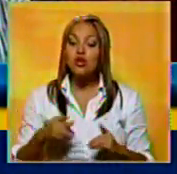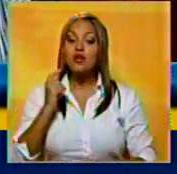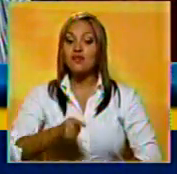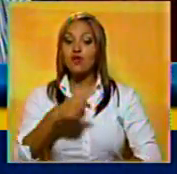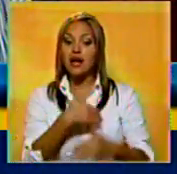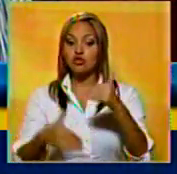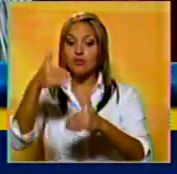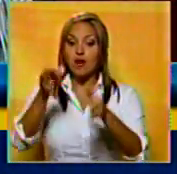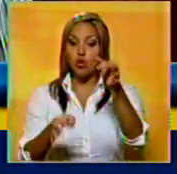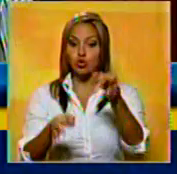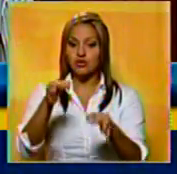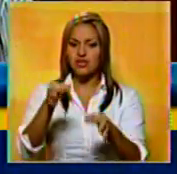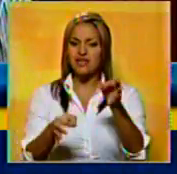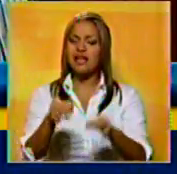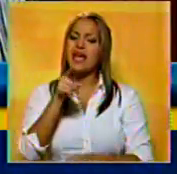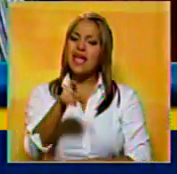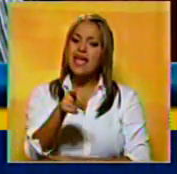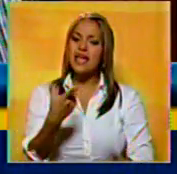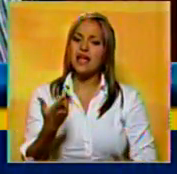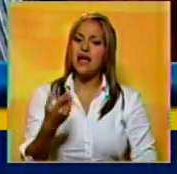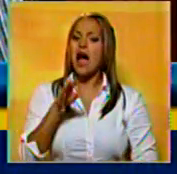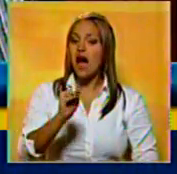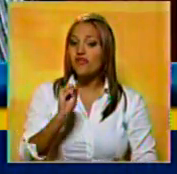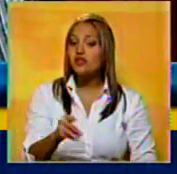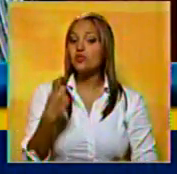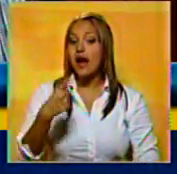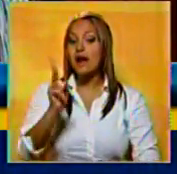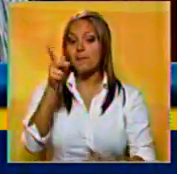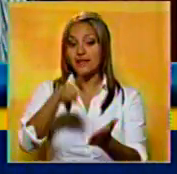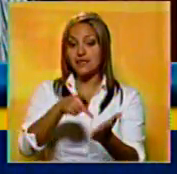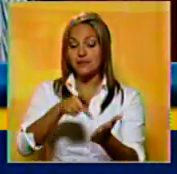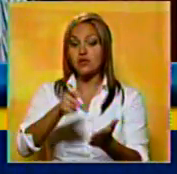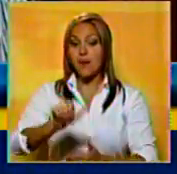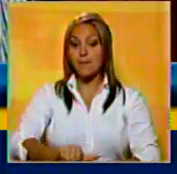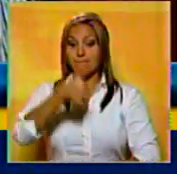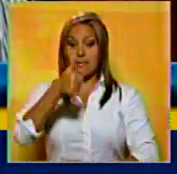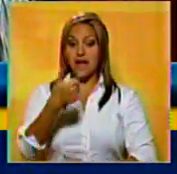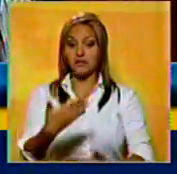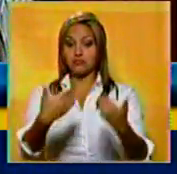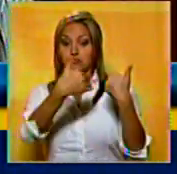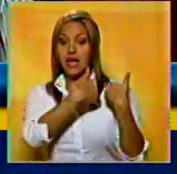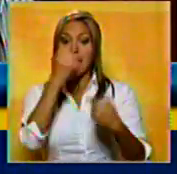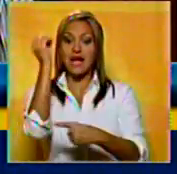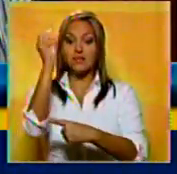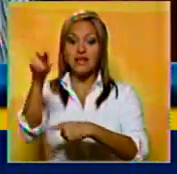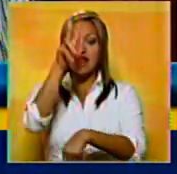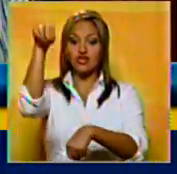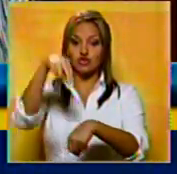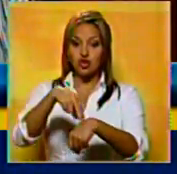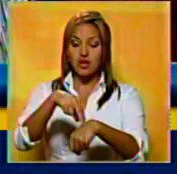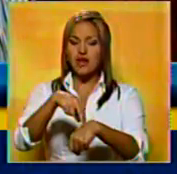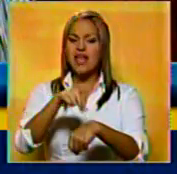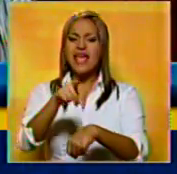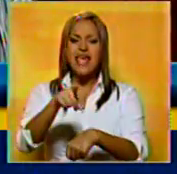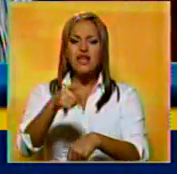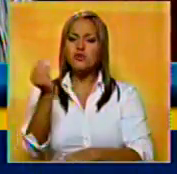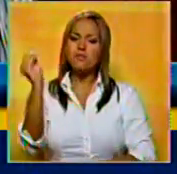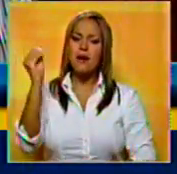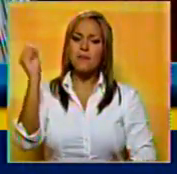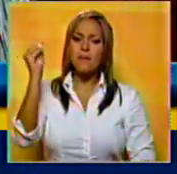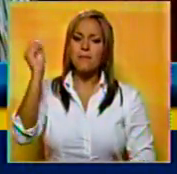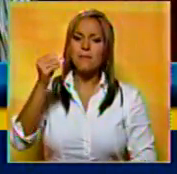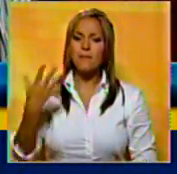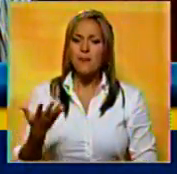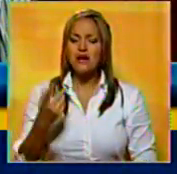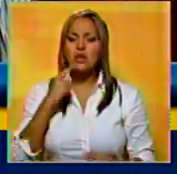Tribunal Supremo de Justicia, se expresa que tanto las actuaciones del máximo juzgado como de la Asamblea Nacional lo que hacen es aumentar